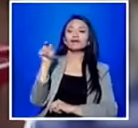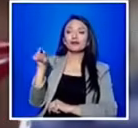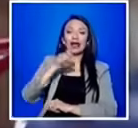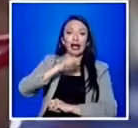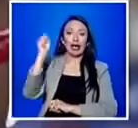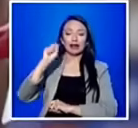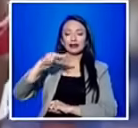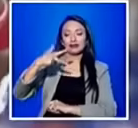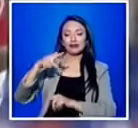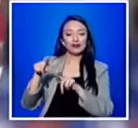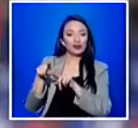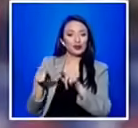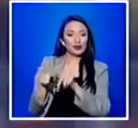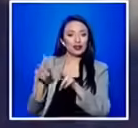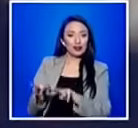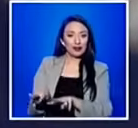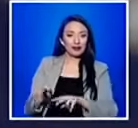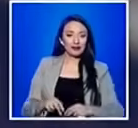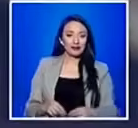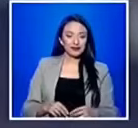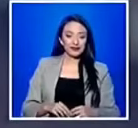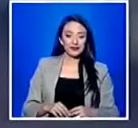bala.